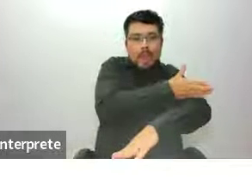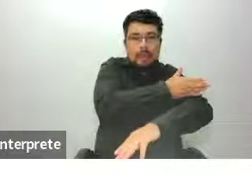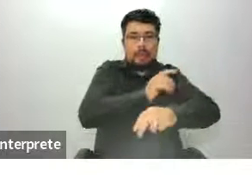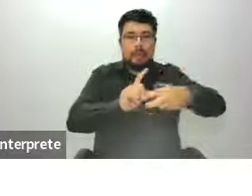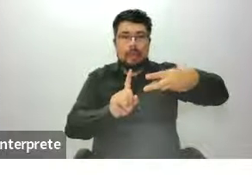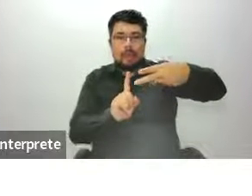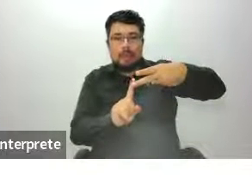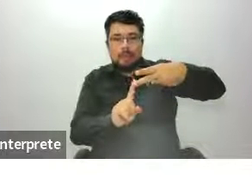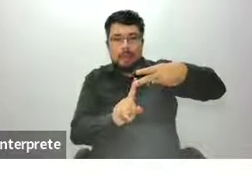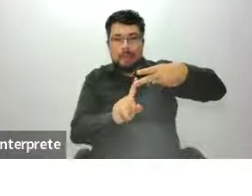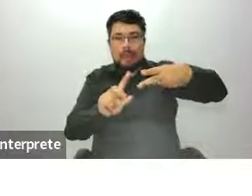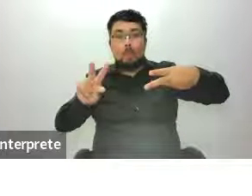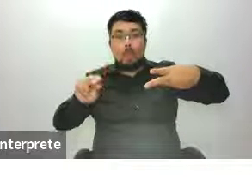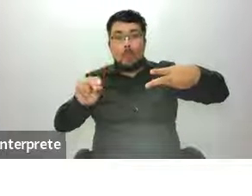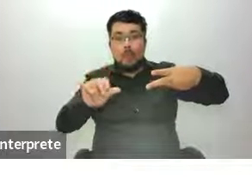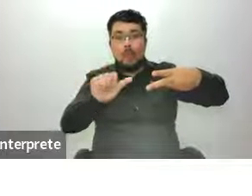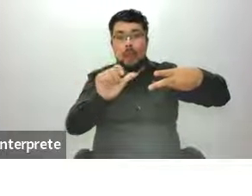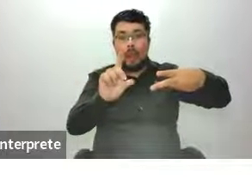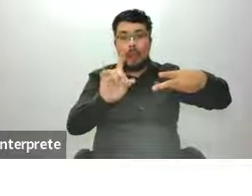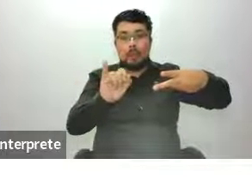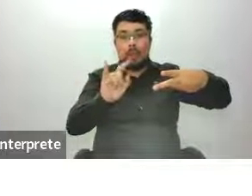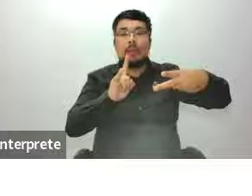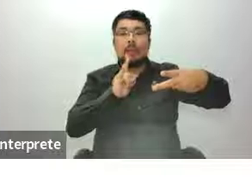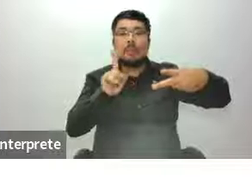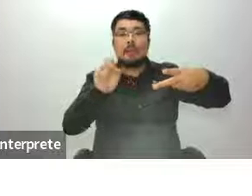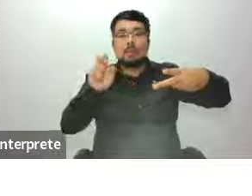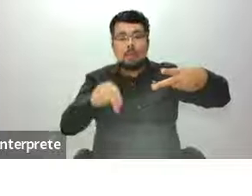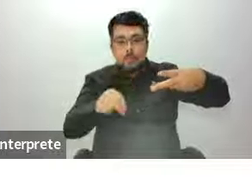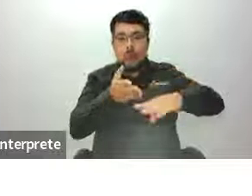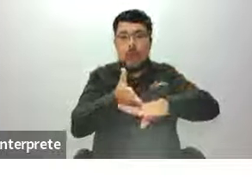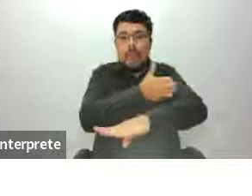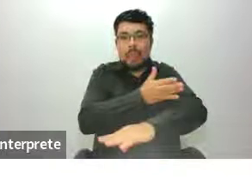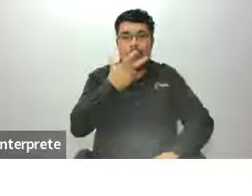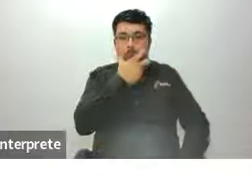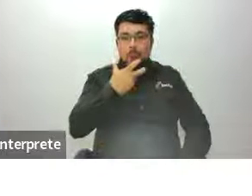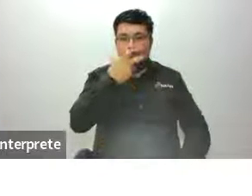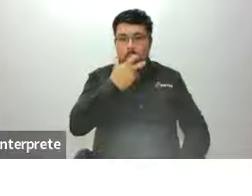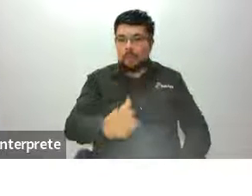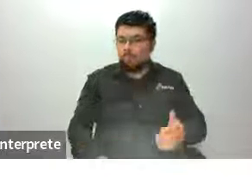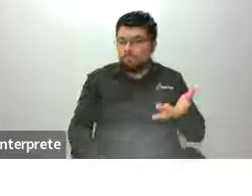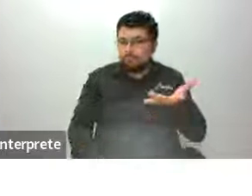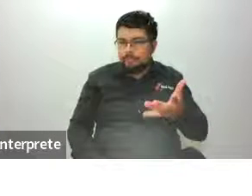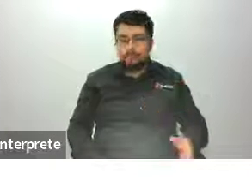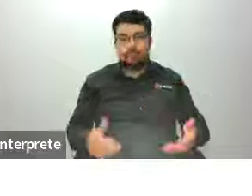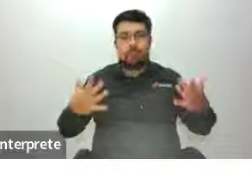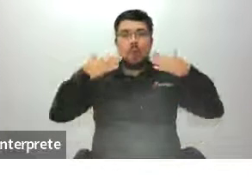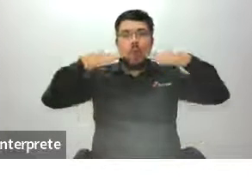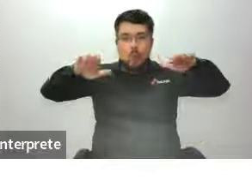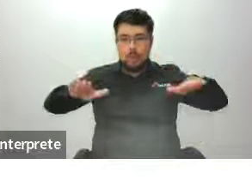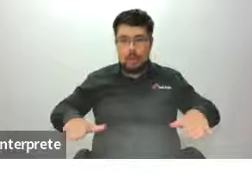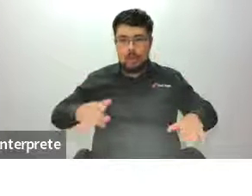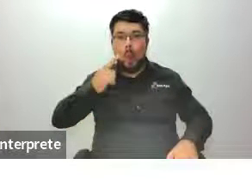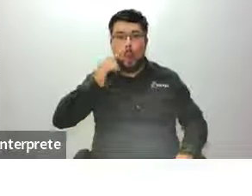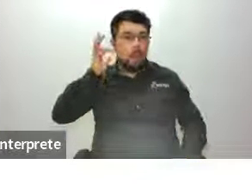¿no? Si tempranamente los niños y niñas pueden estar siendo